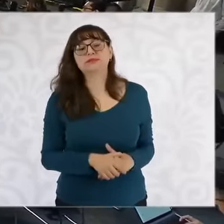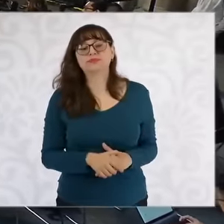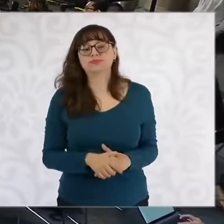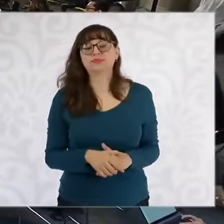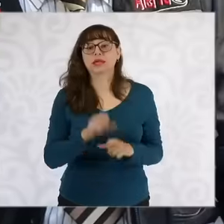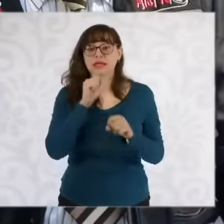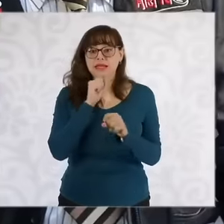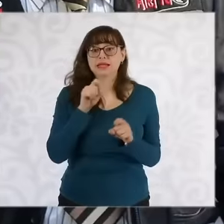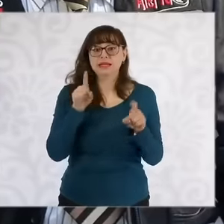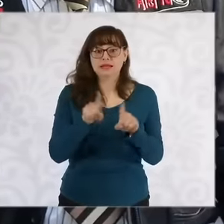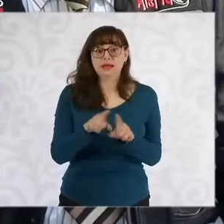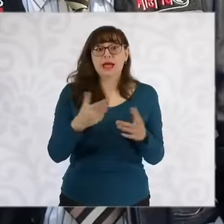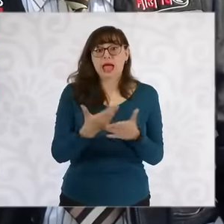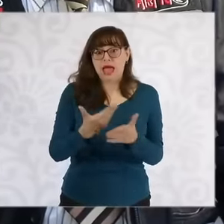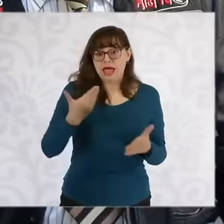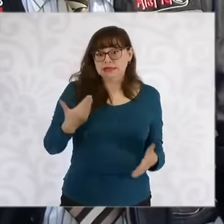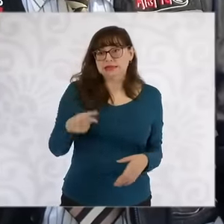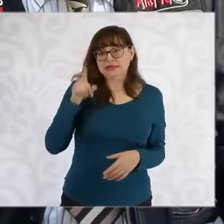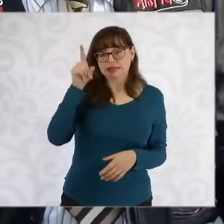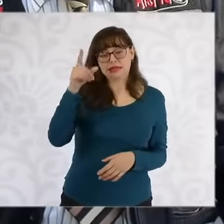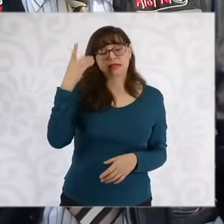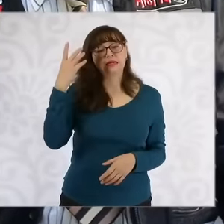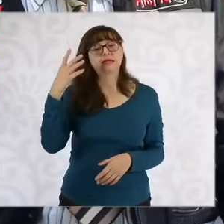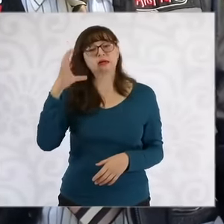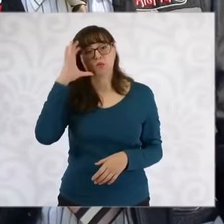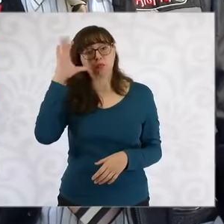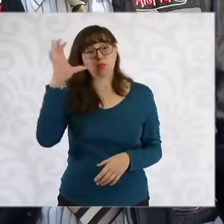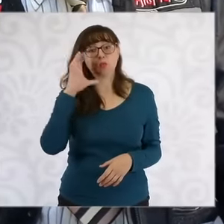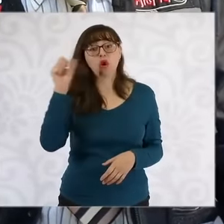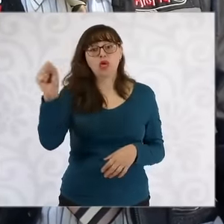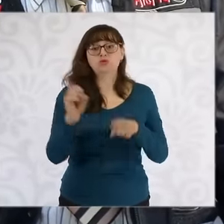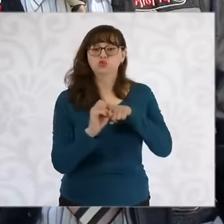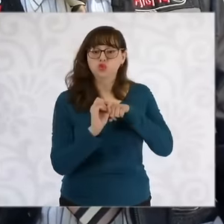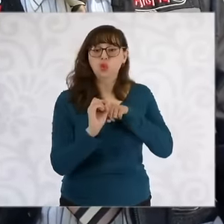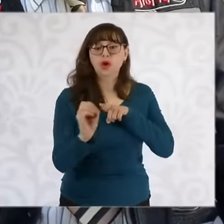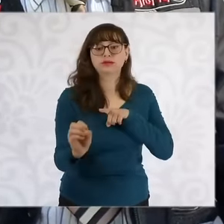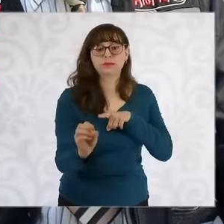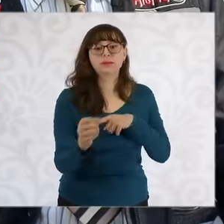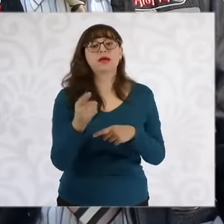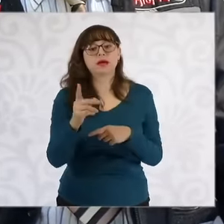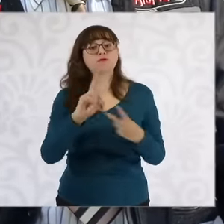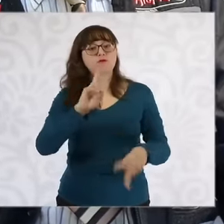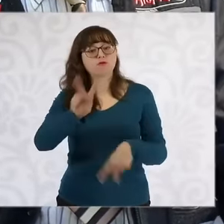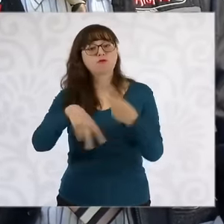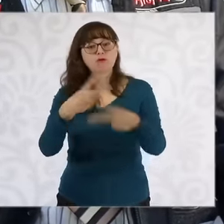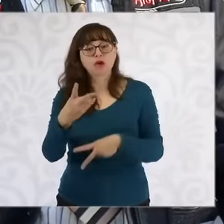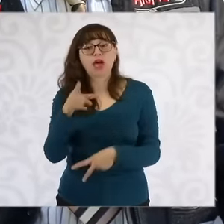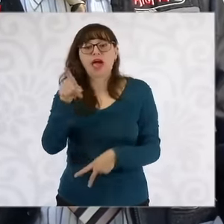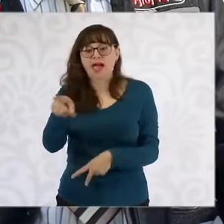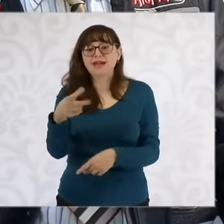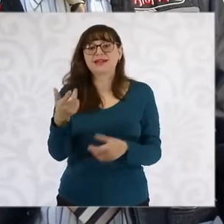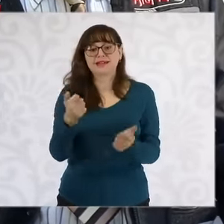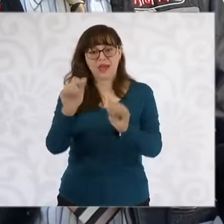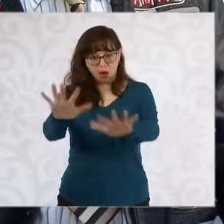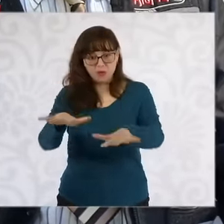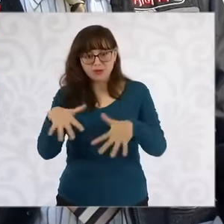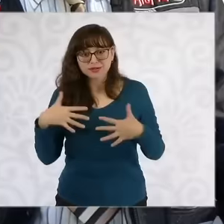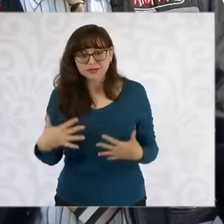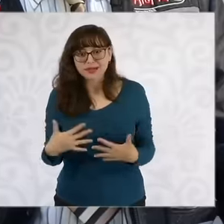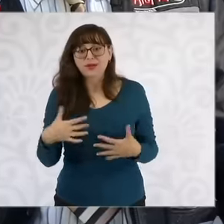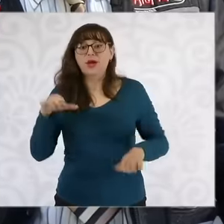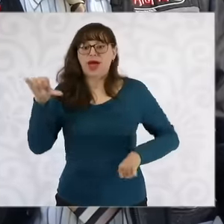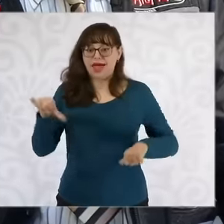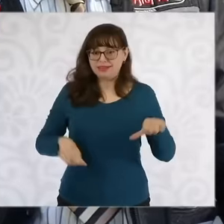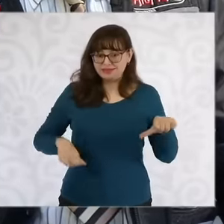antes de estar en Huastepec, en donde se hicieron estos ensayos, ahí en las instalaciones del IMSS, que